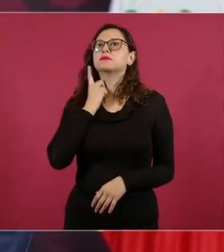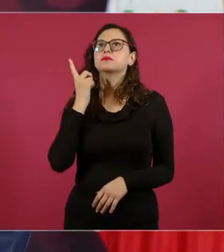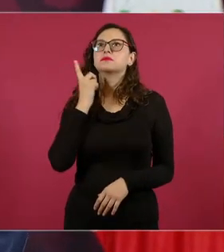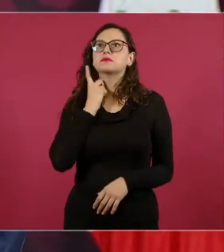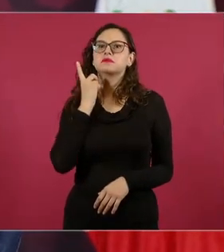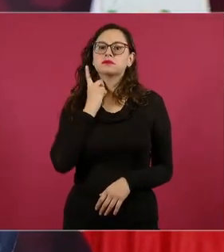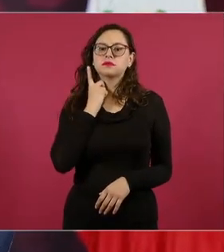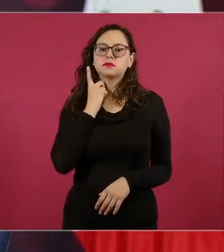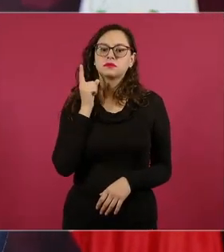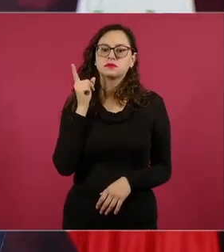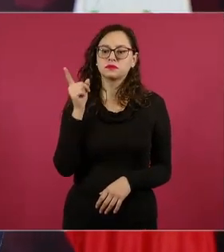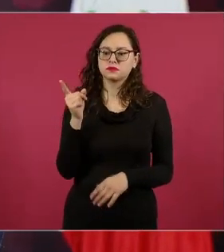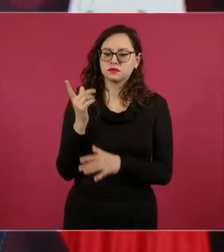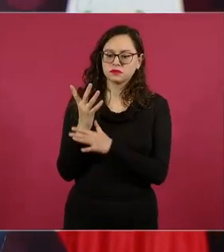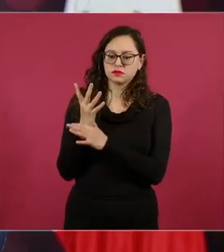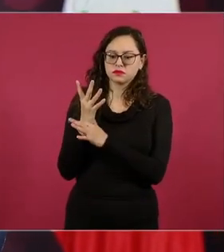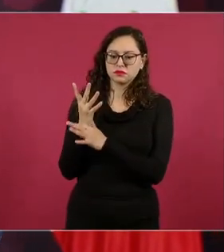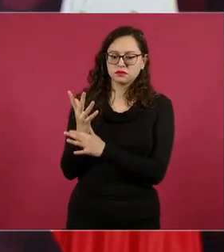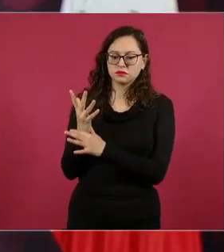español, algo que no puedo